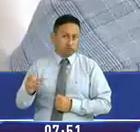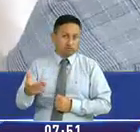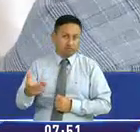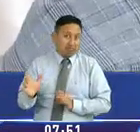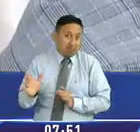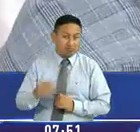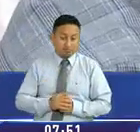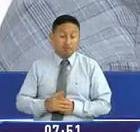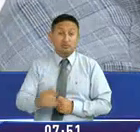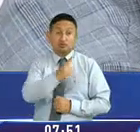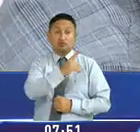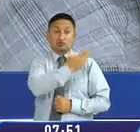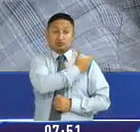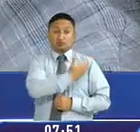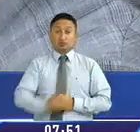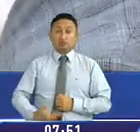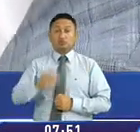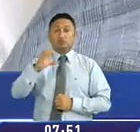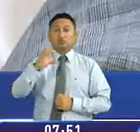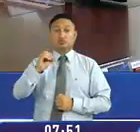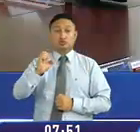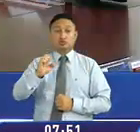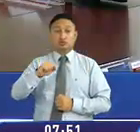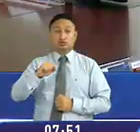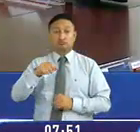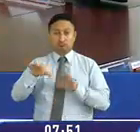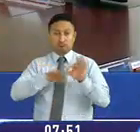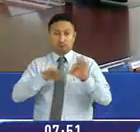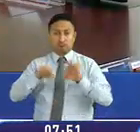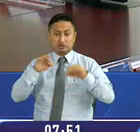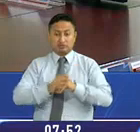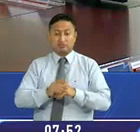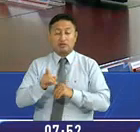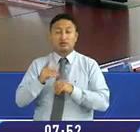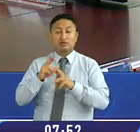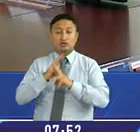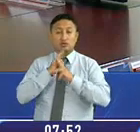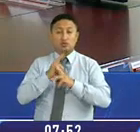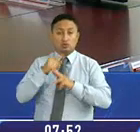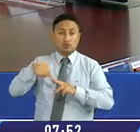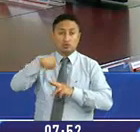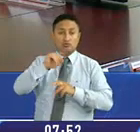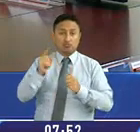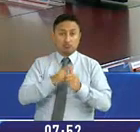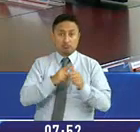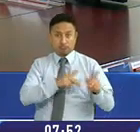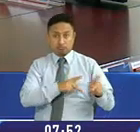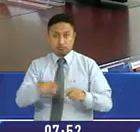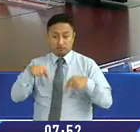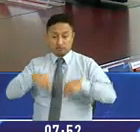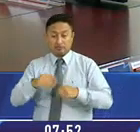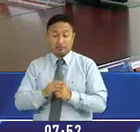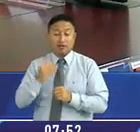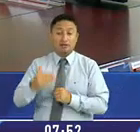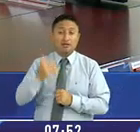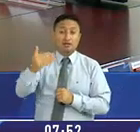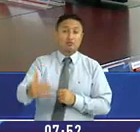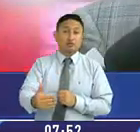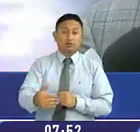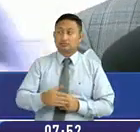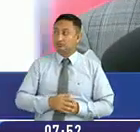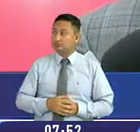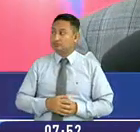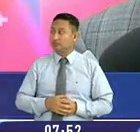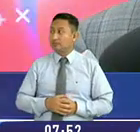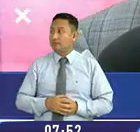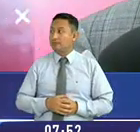Zapata, presidente del COE Nacional, aclaró que de los resultados de este plan piloto dependerán los próximos encuentros. De acuerdo a